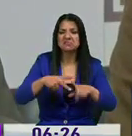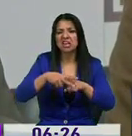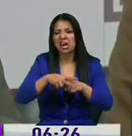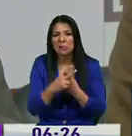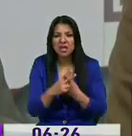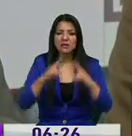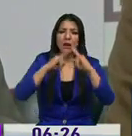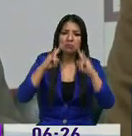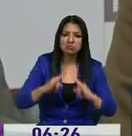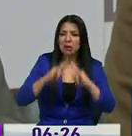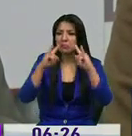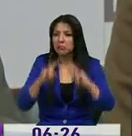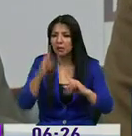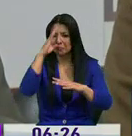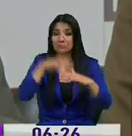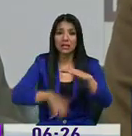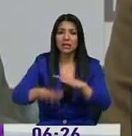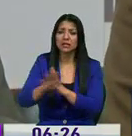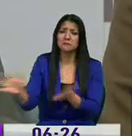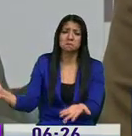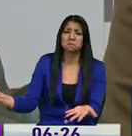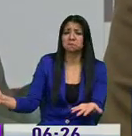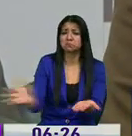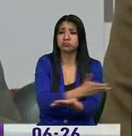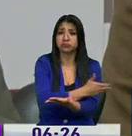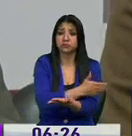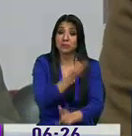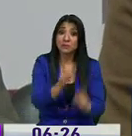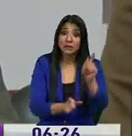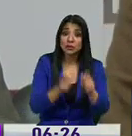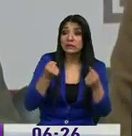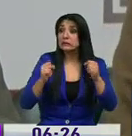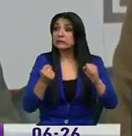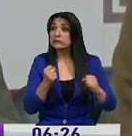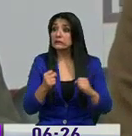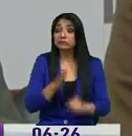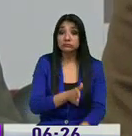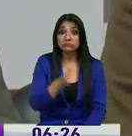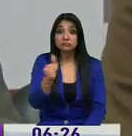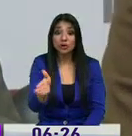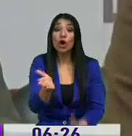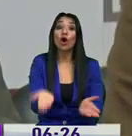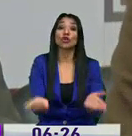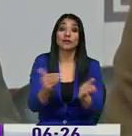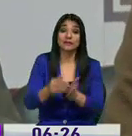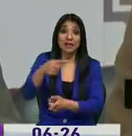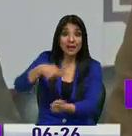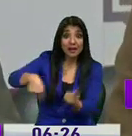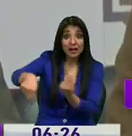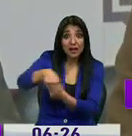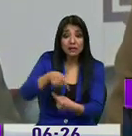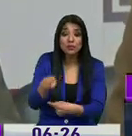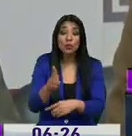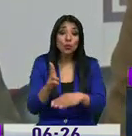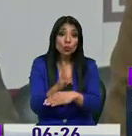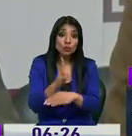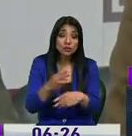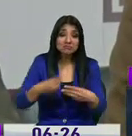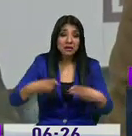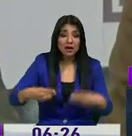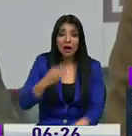asentamientos y en las minas de tal manera que nadie tenga la expectativa ni de regresar ni de utilizar ese material para cometer